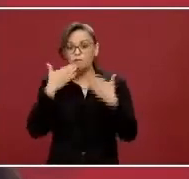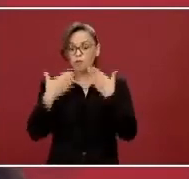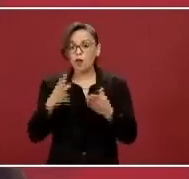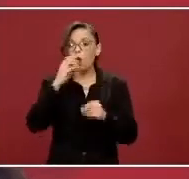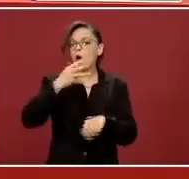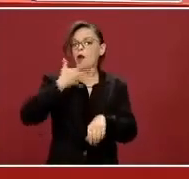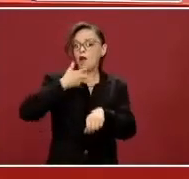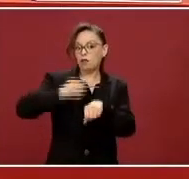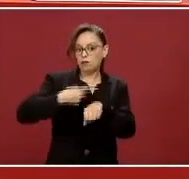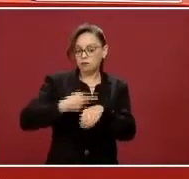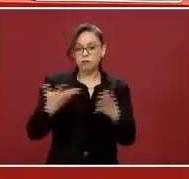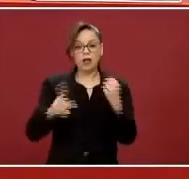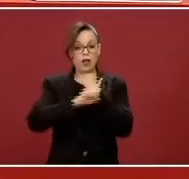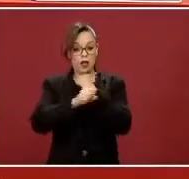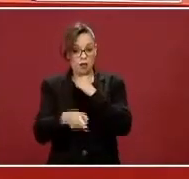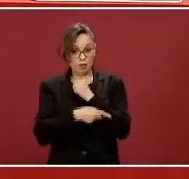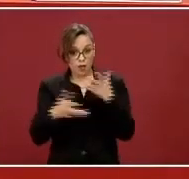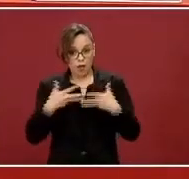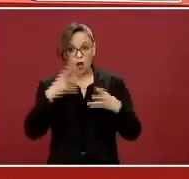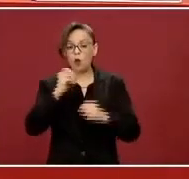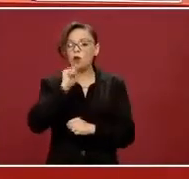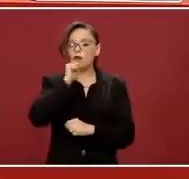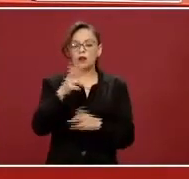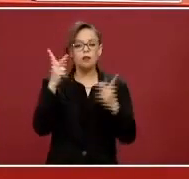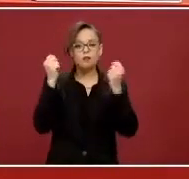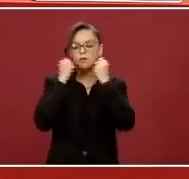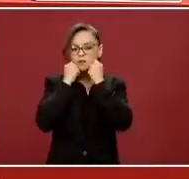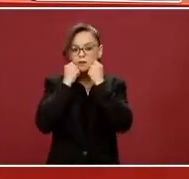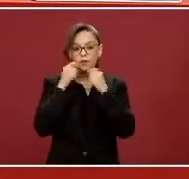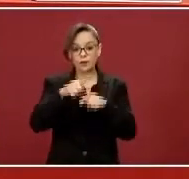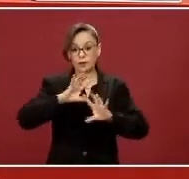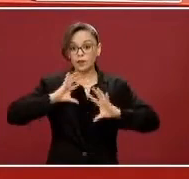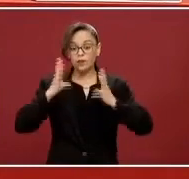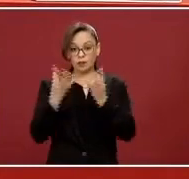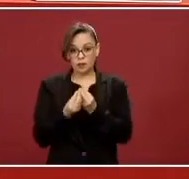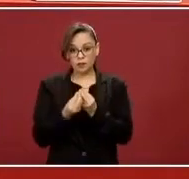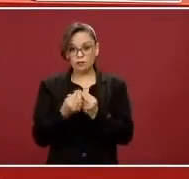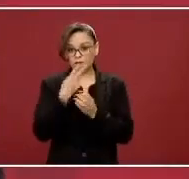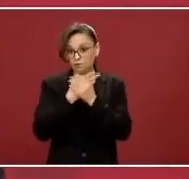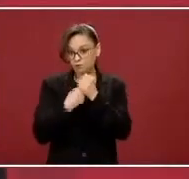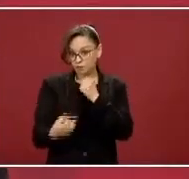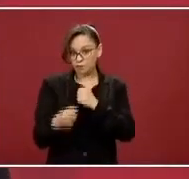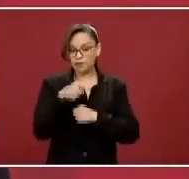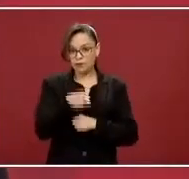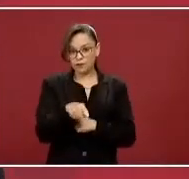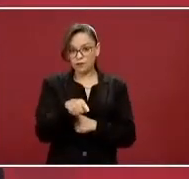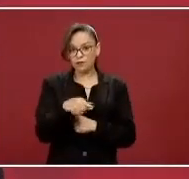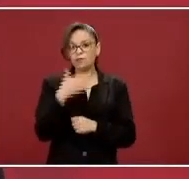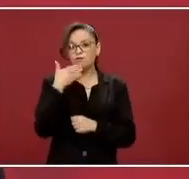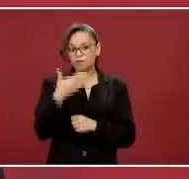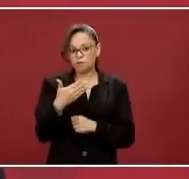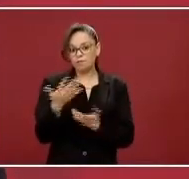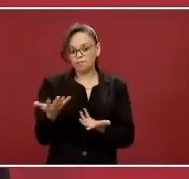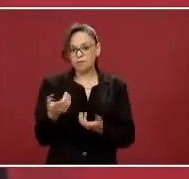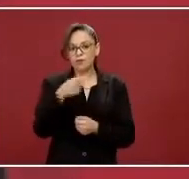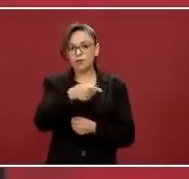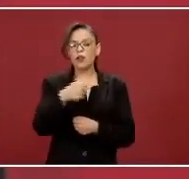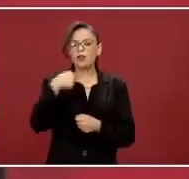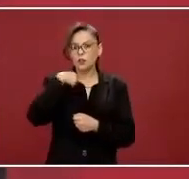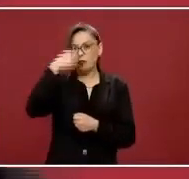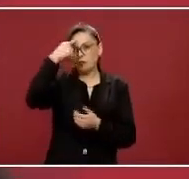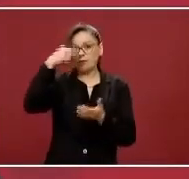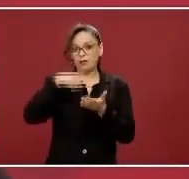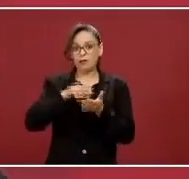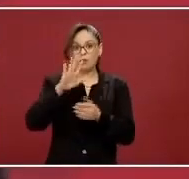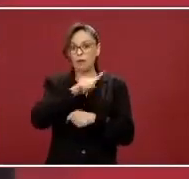luego embarazadas y no embarazadas. Entonces, las dos medidas se complementan, pero efectivamente mi percepción de que no se había entendido del todo